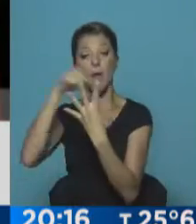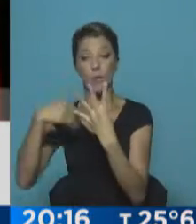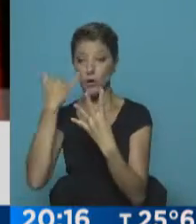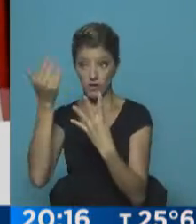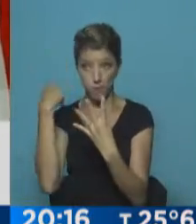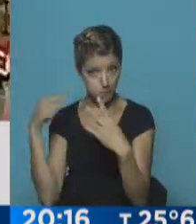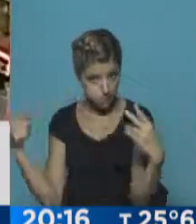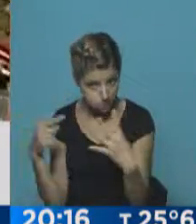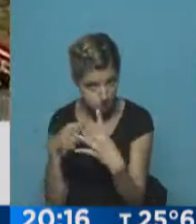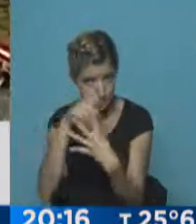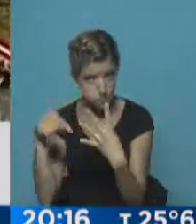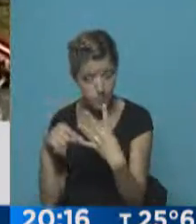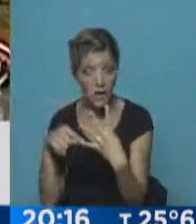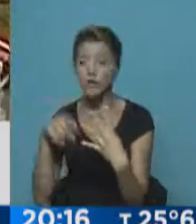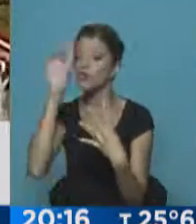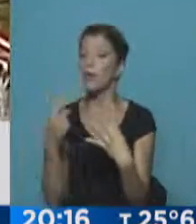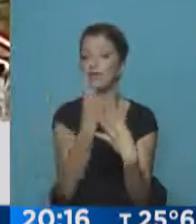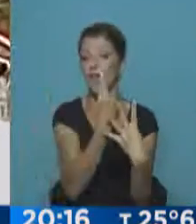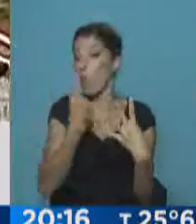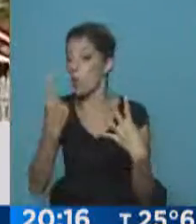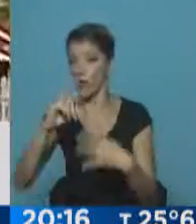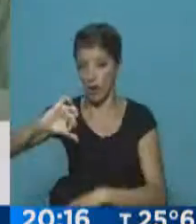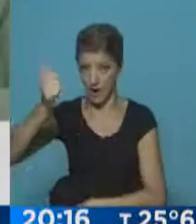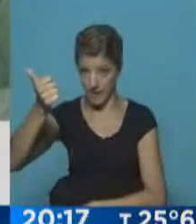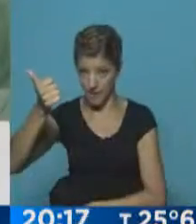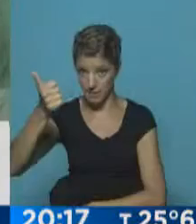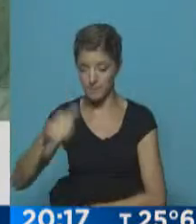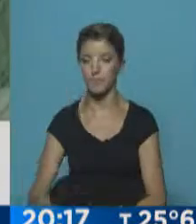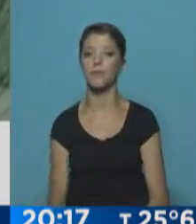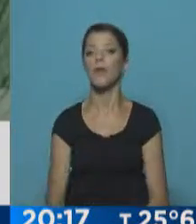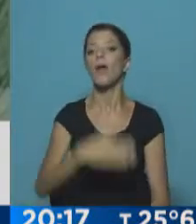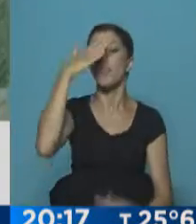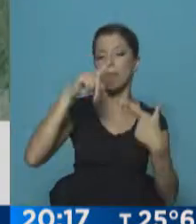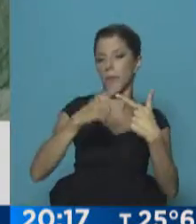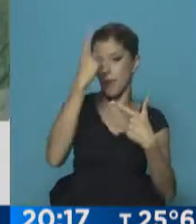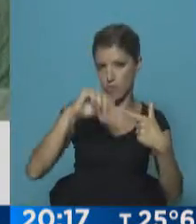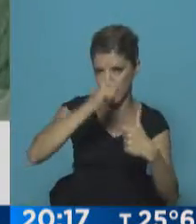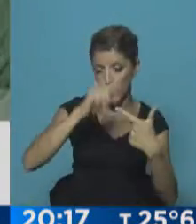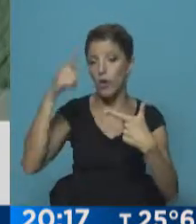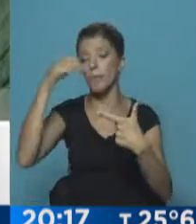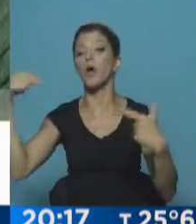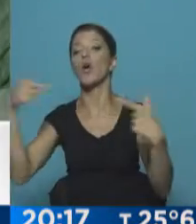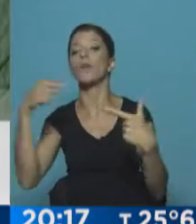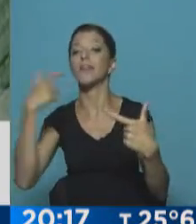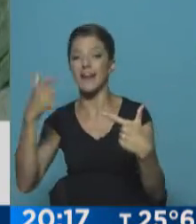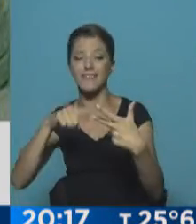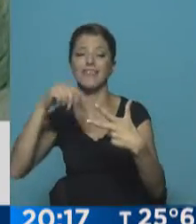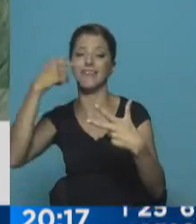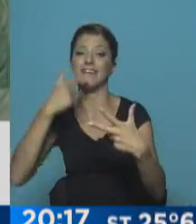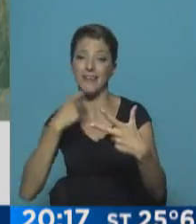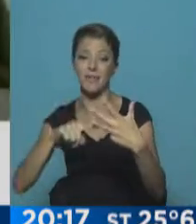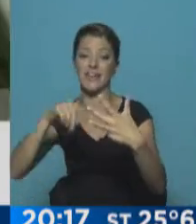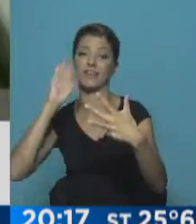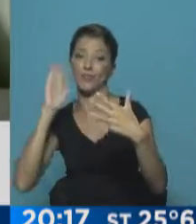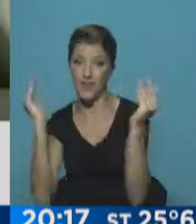jugó, solamente pudo ganar uno. Le ganó Emelec. Luego perdió con Racing, River y anoche con Estudiantes de La Plata.